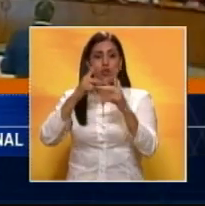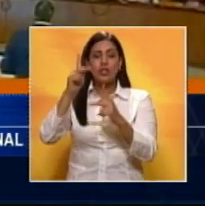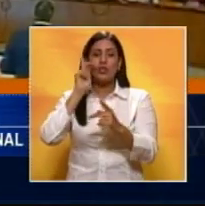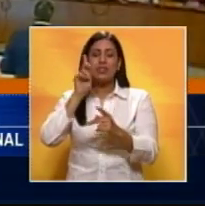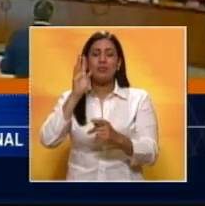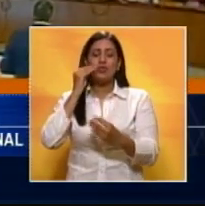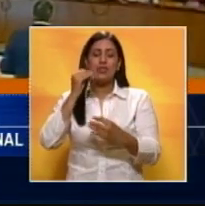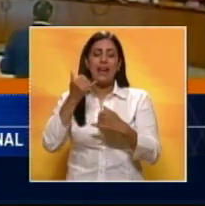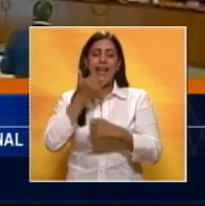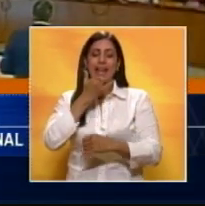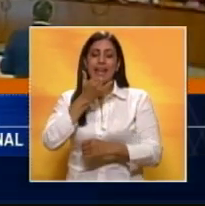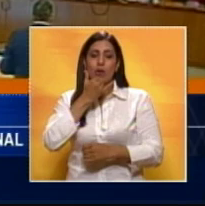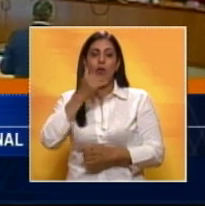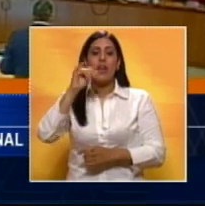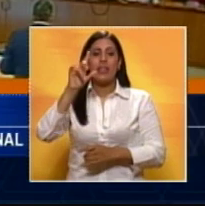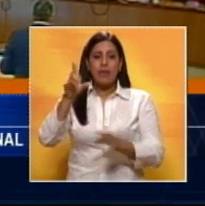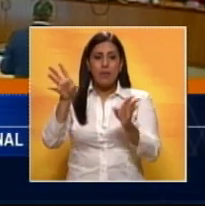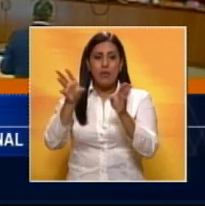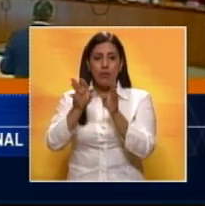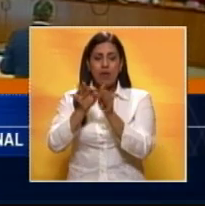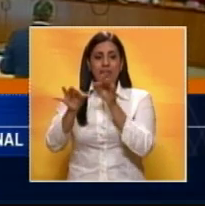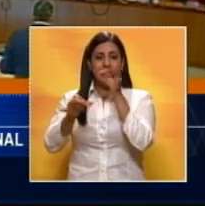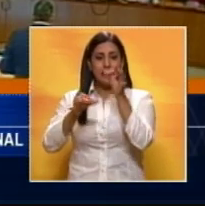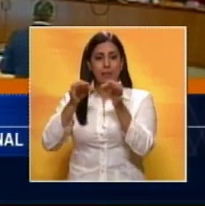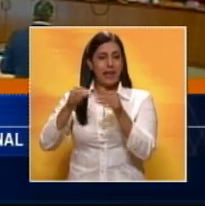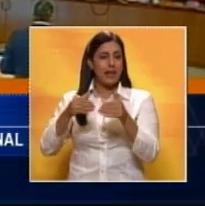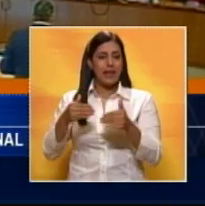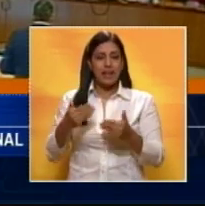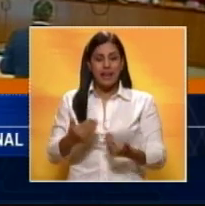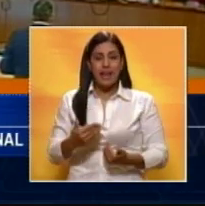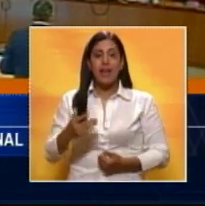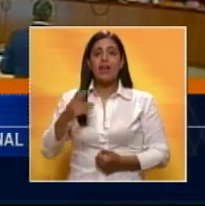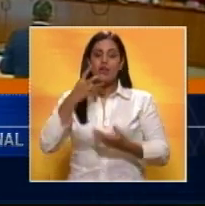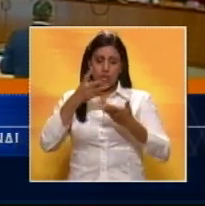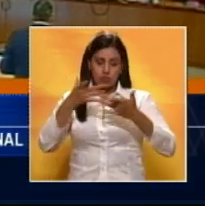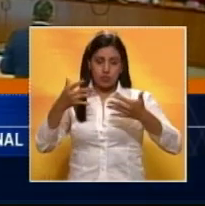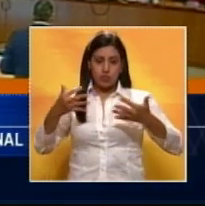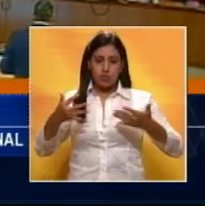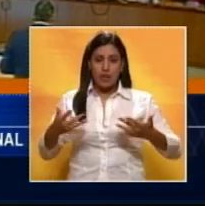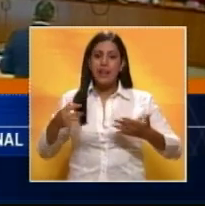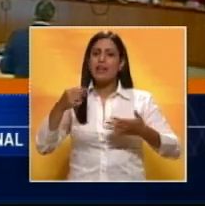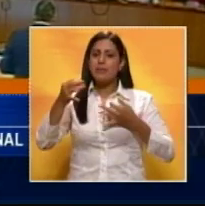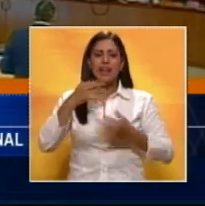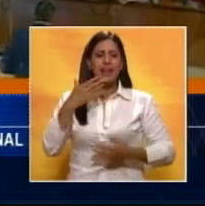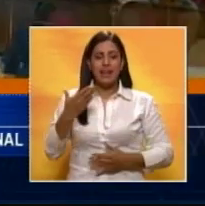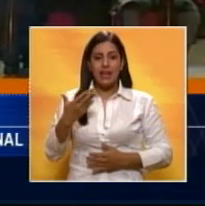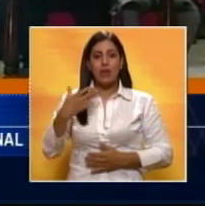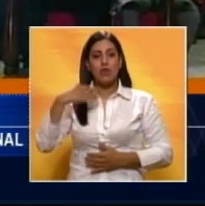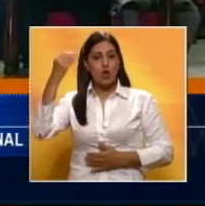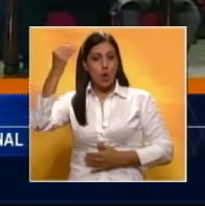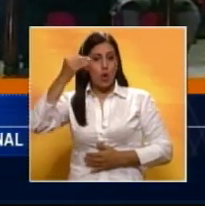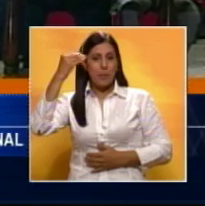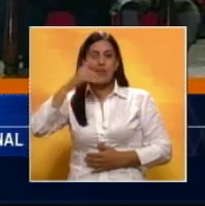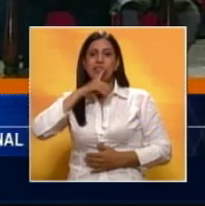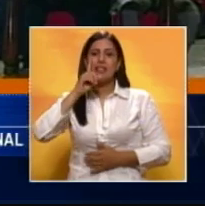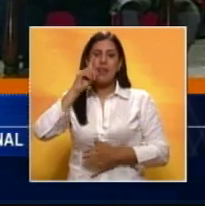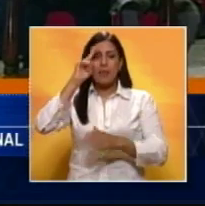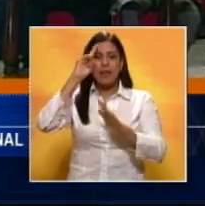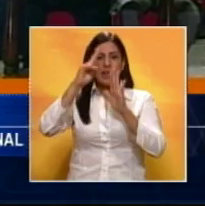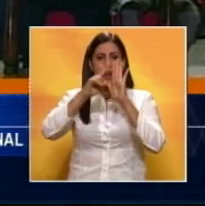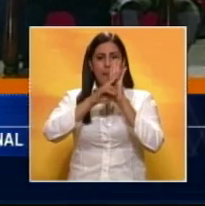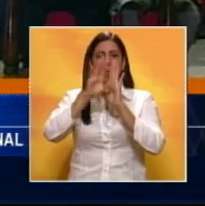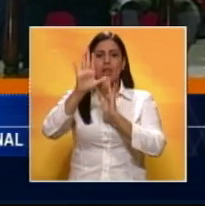estaba errado. Y también acotó en sus declaraciones, cito textualmente lo que dijo: mis opiniones están apegadas